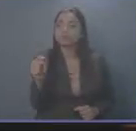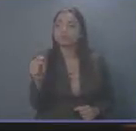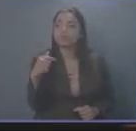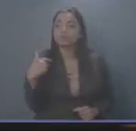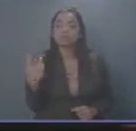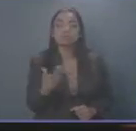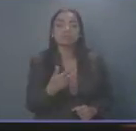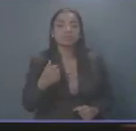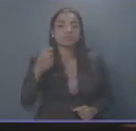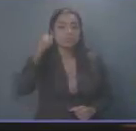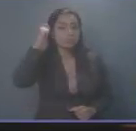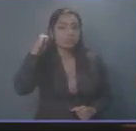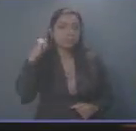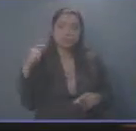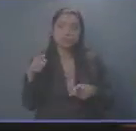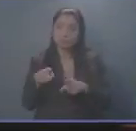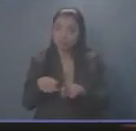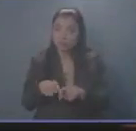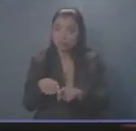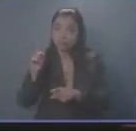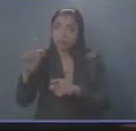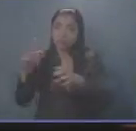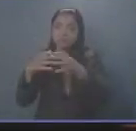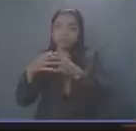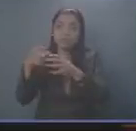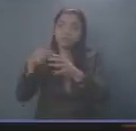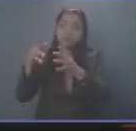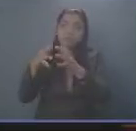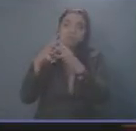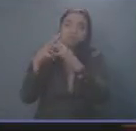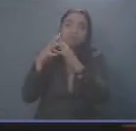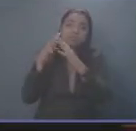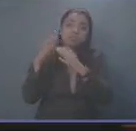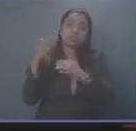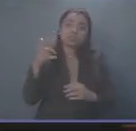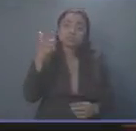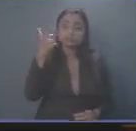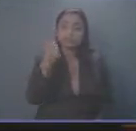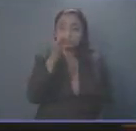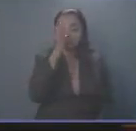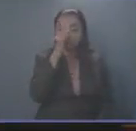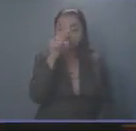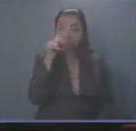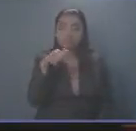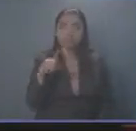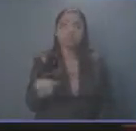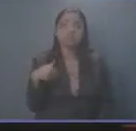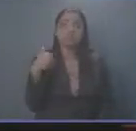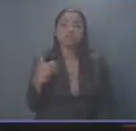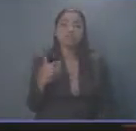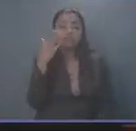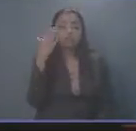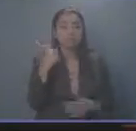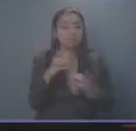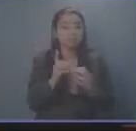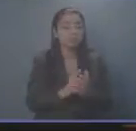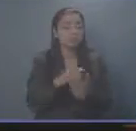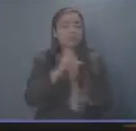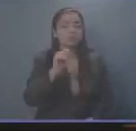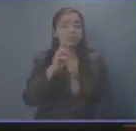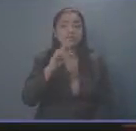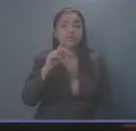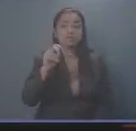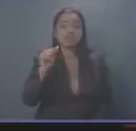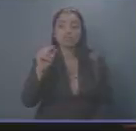nuestros compatriotas organizados en los Estados Unidos. En febrero de este año, junto con la diputada Karina Sosa,